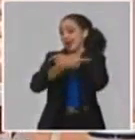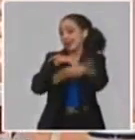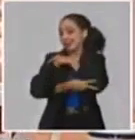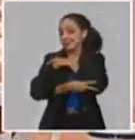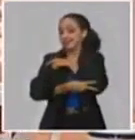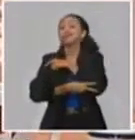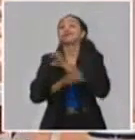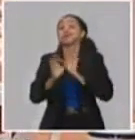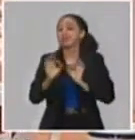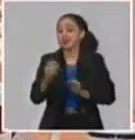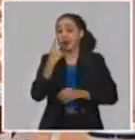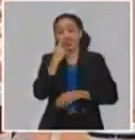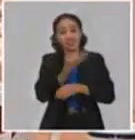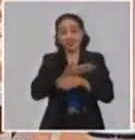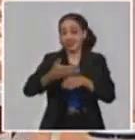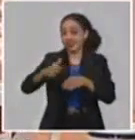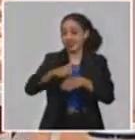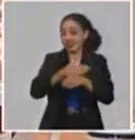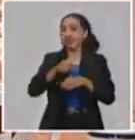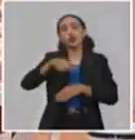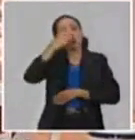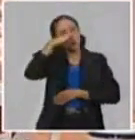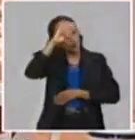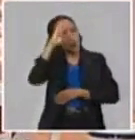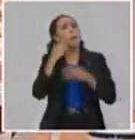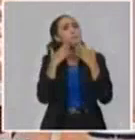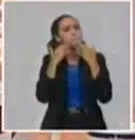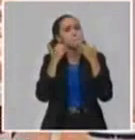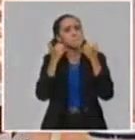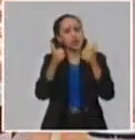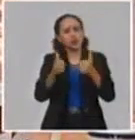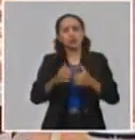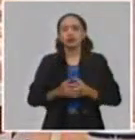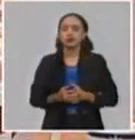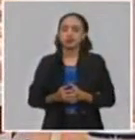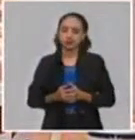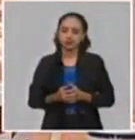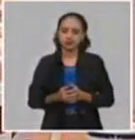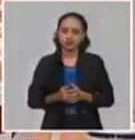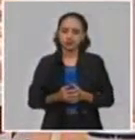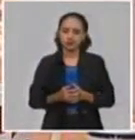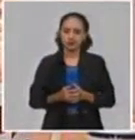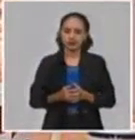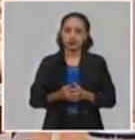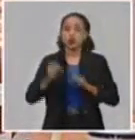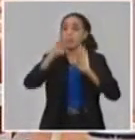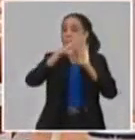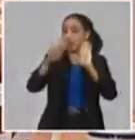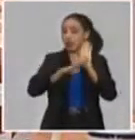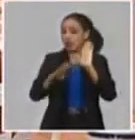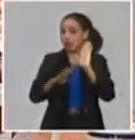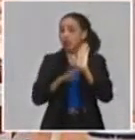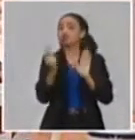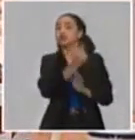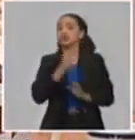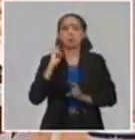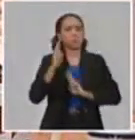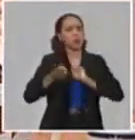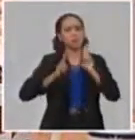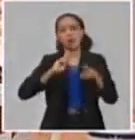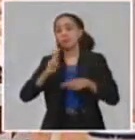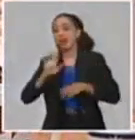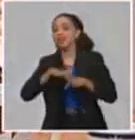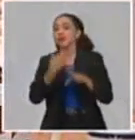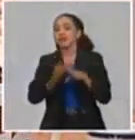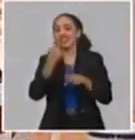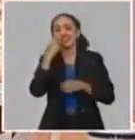de otros países que hemos visto al inicio del programa. Las medidas que hemos tomado han dado resultados